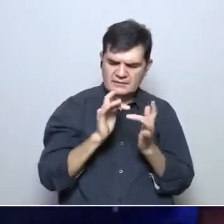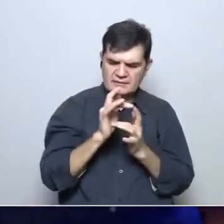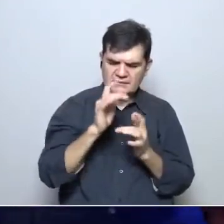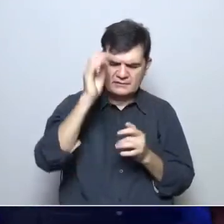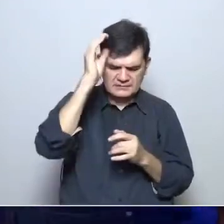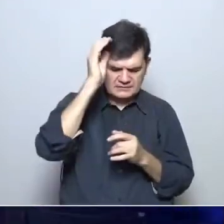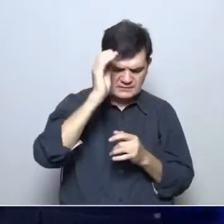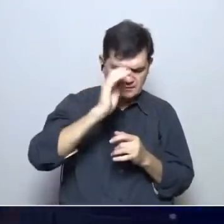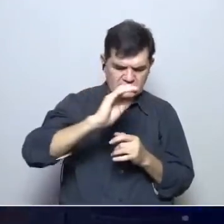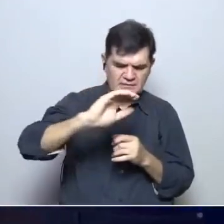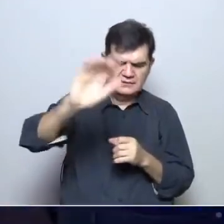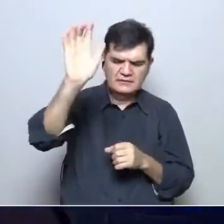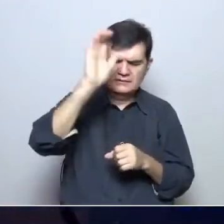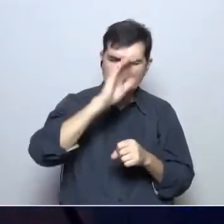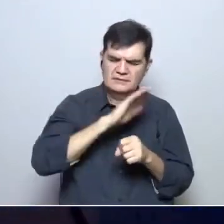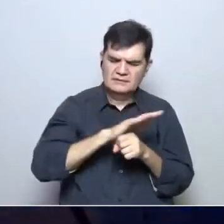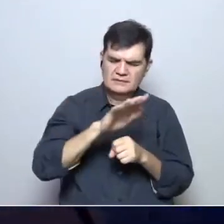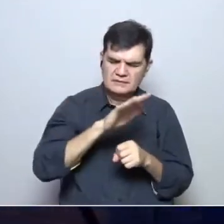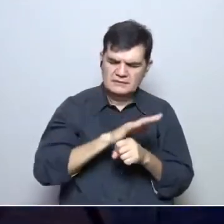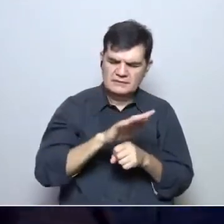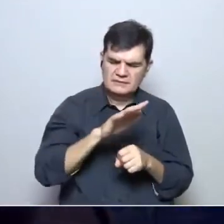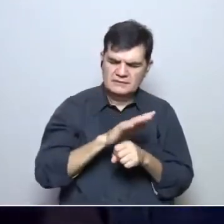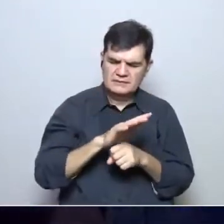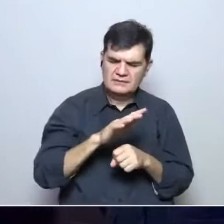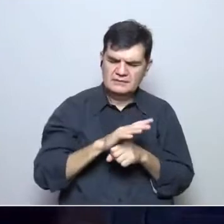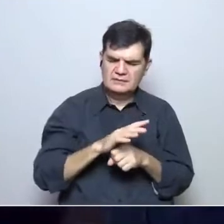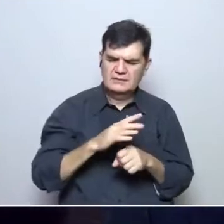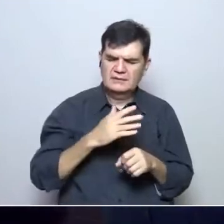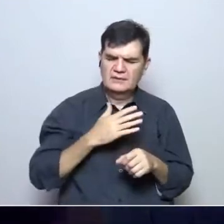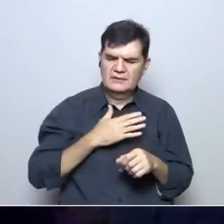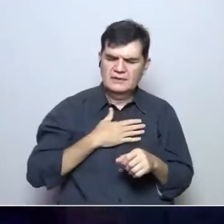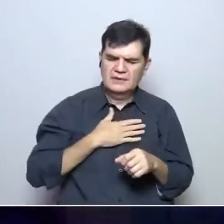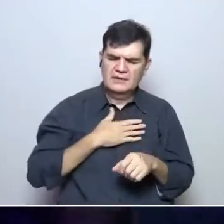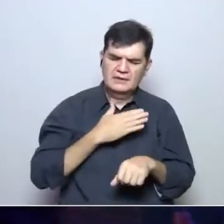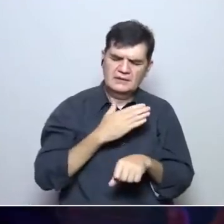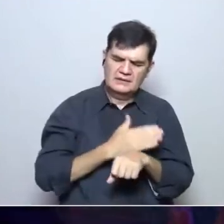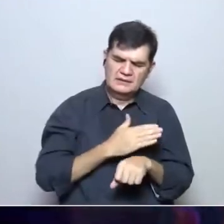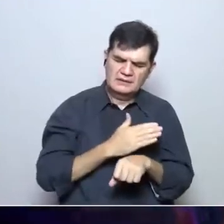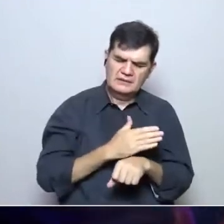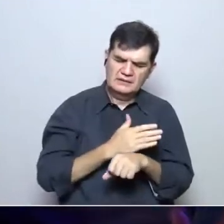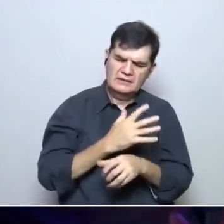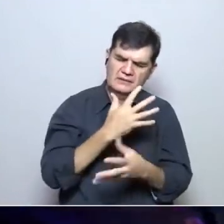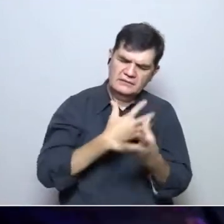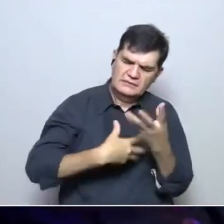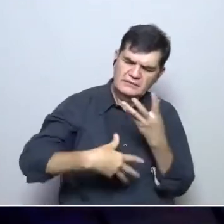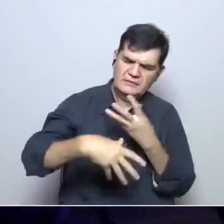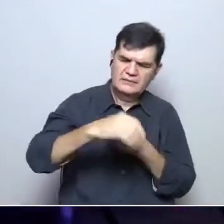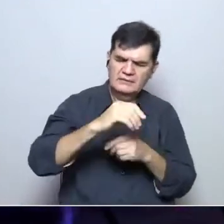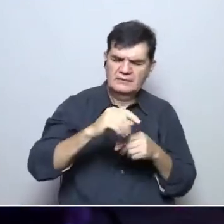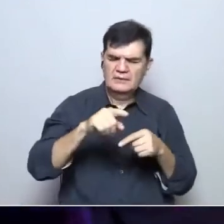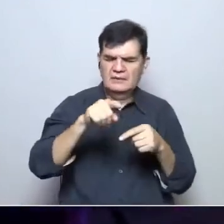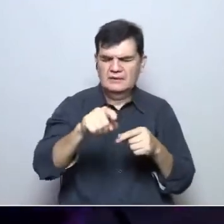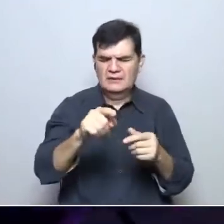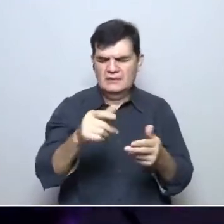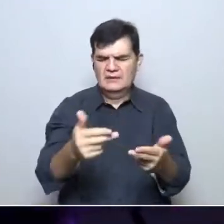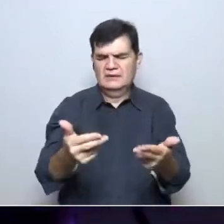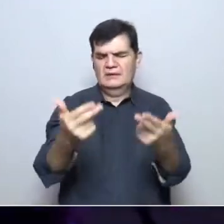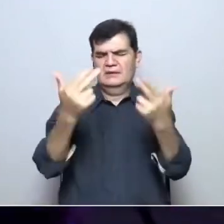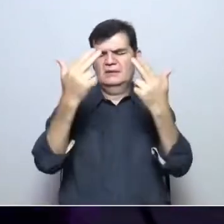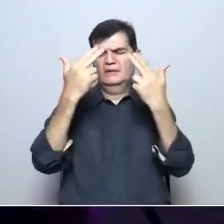Jesucristo basta, mi castigo recibió y su